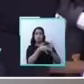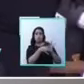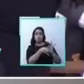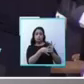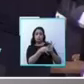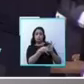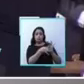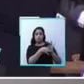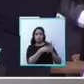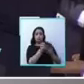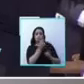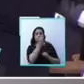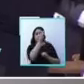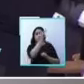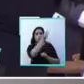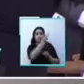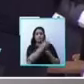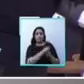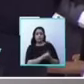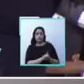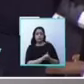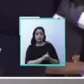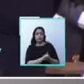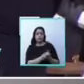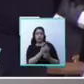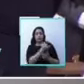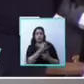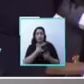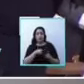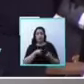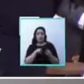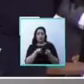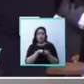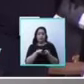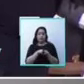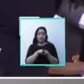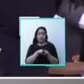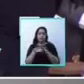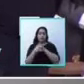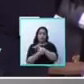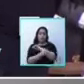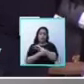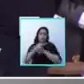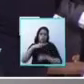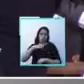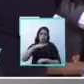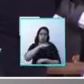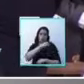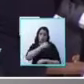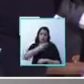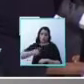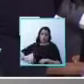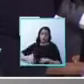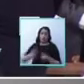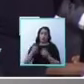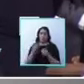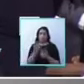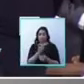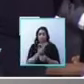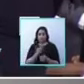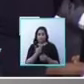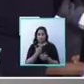esa antecedente de esos 12 años significó retroceso histórico en materia económica, social,